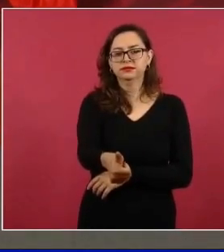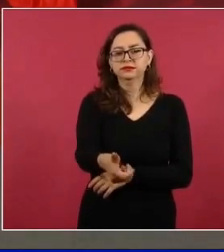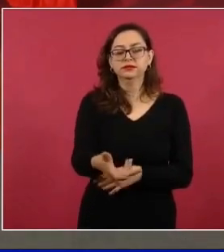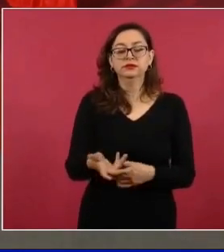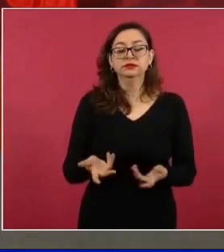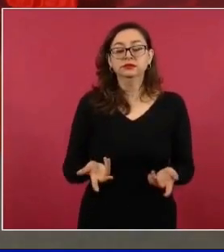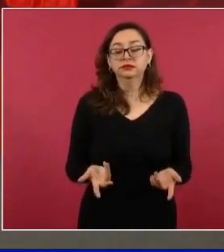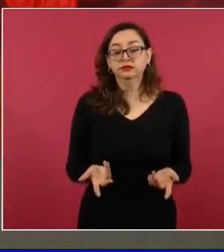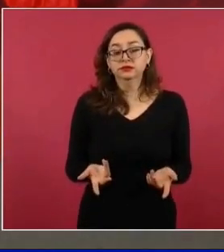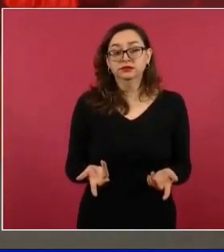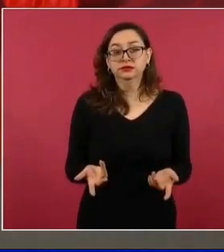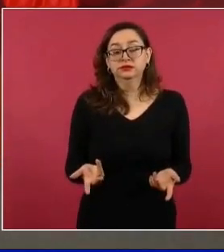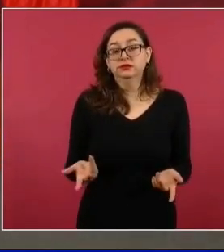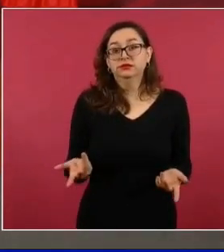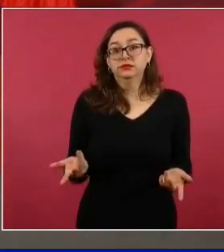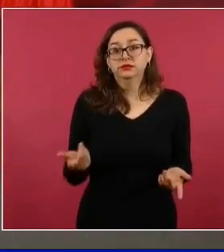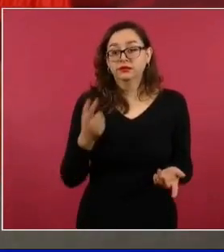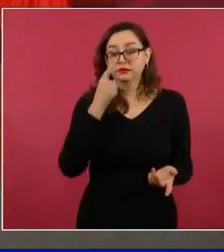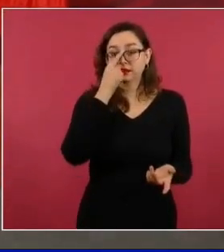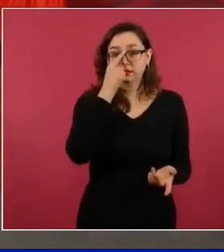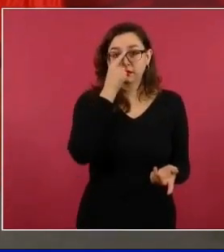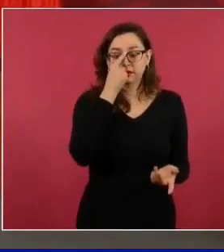Si acaso,